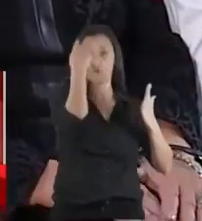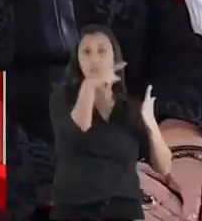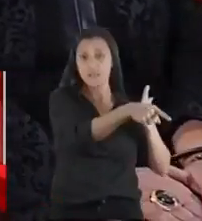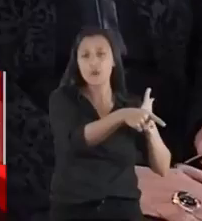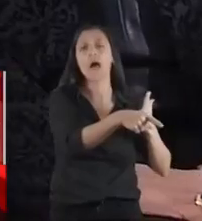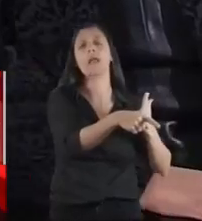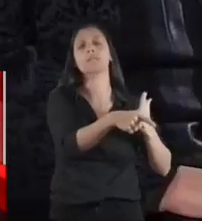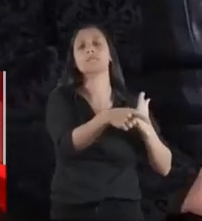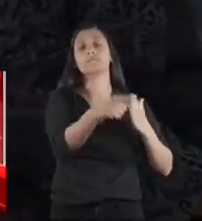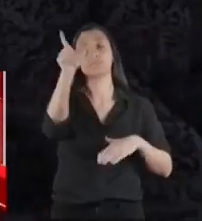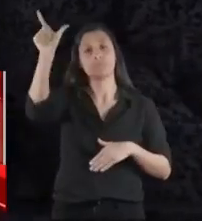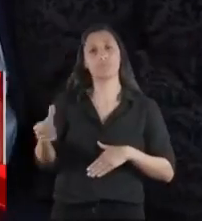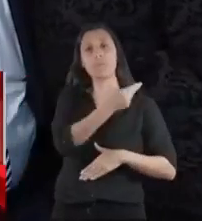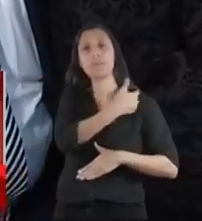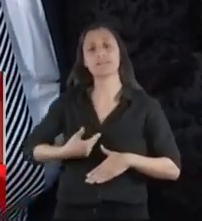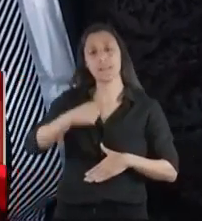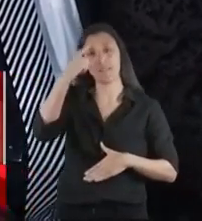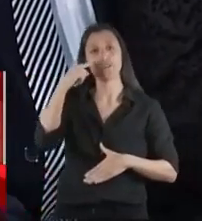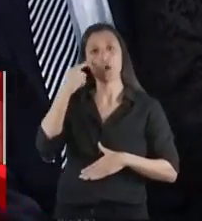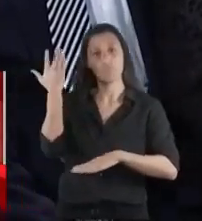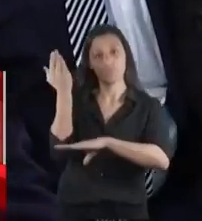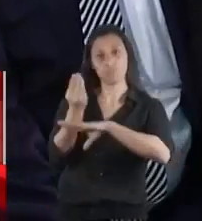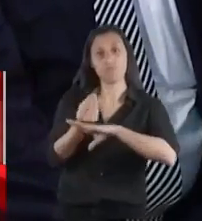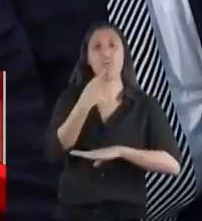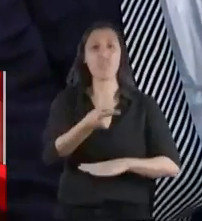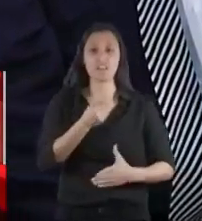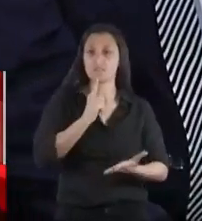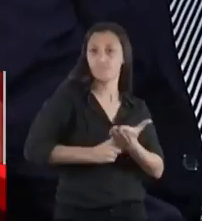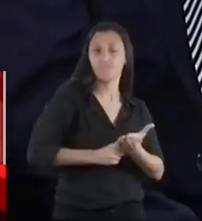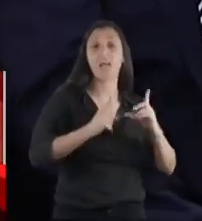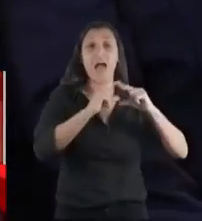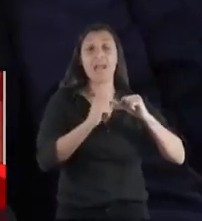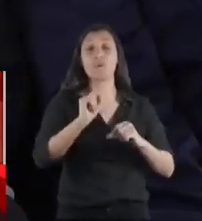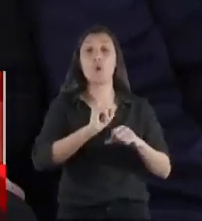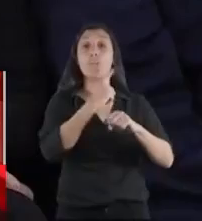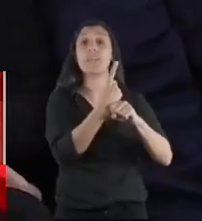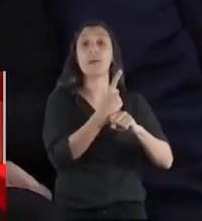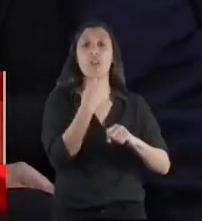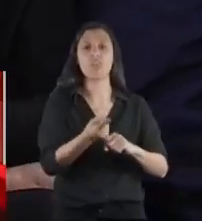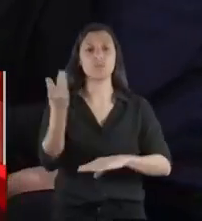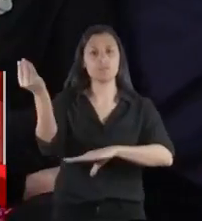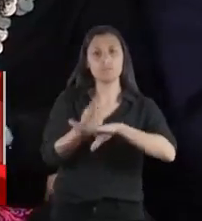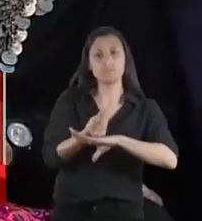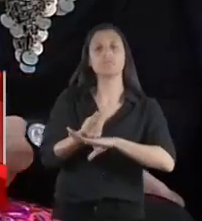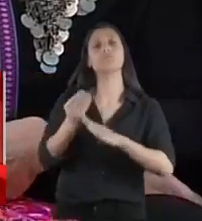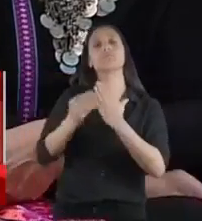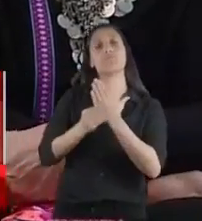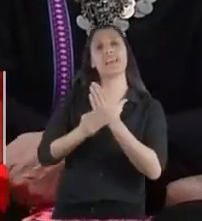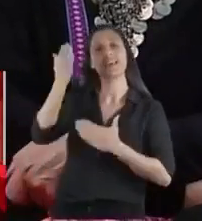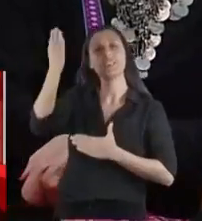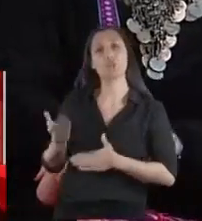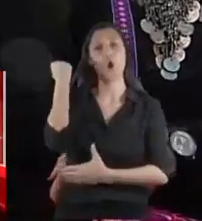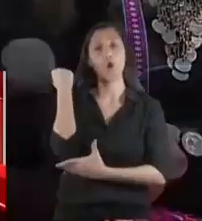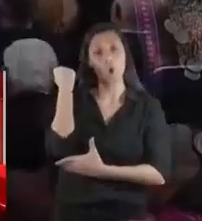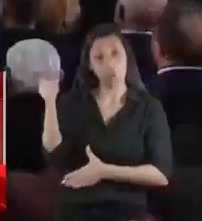Nacional, el presidente de la Nación Argentina decreta. Artículo primero, desígnase en el cargo de ministro